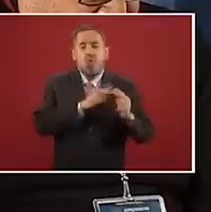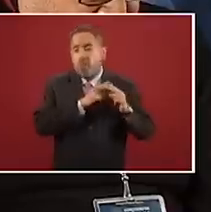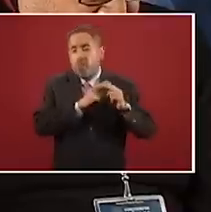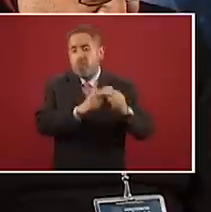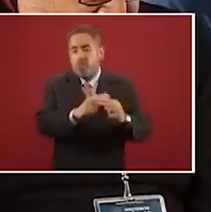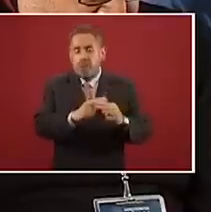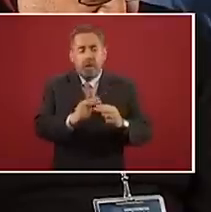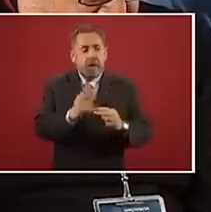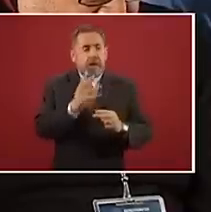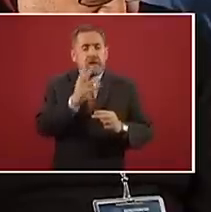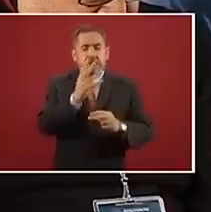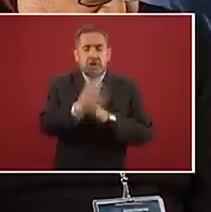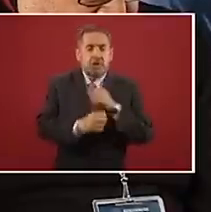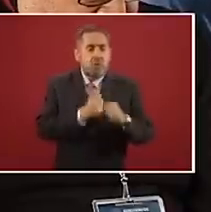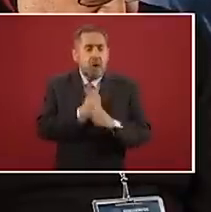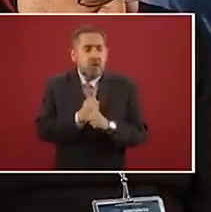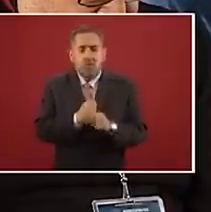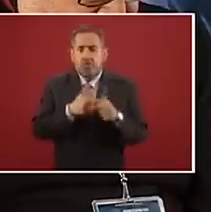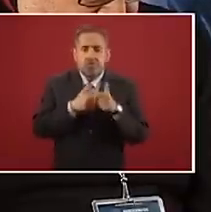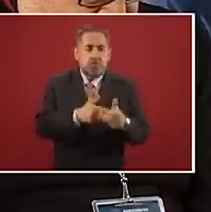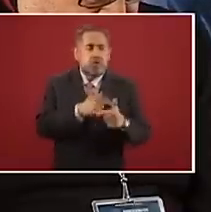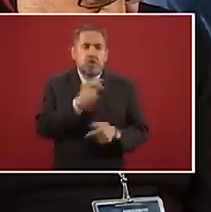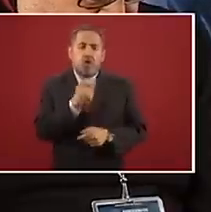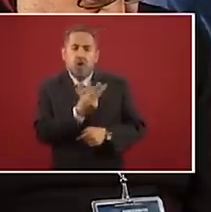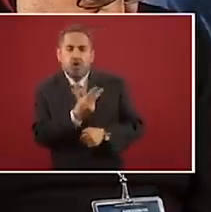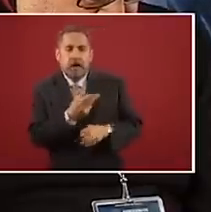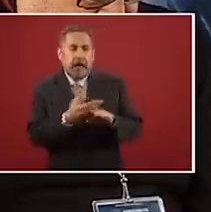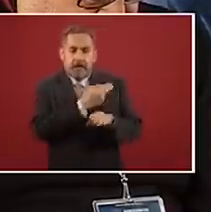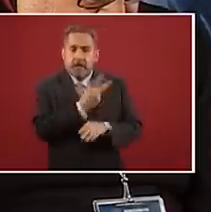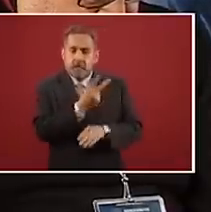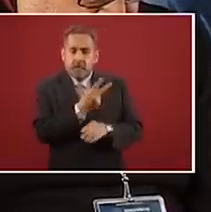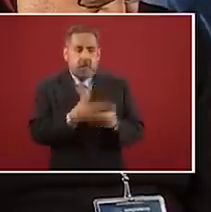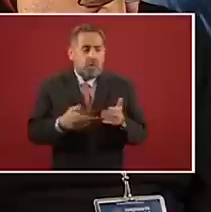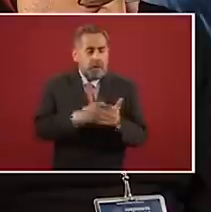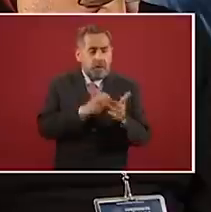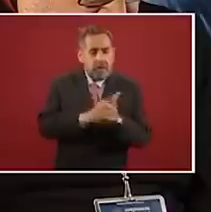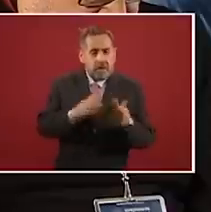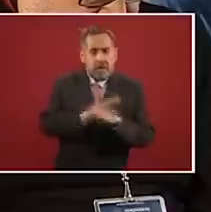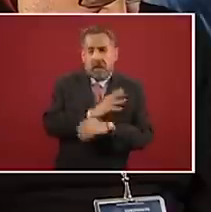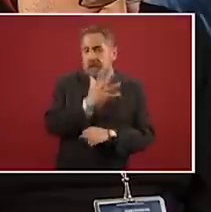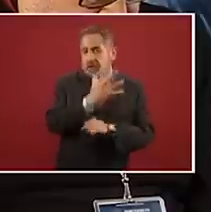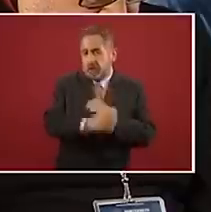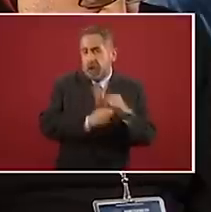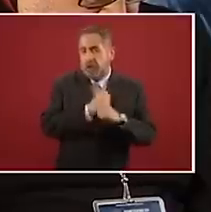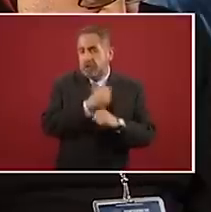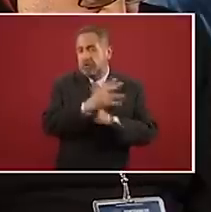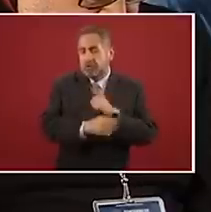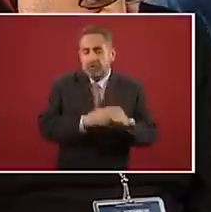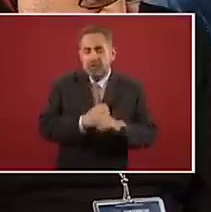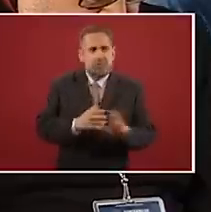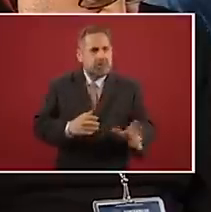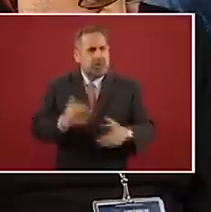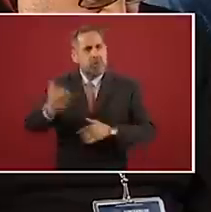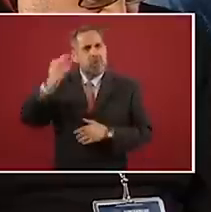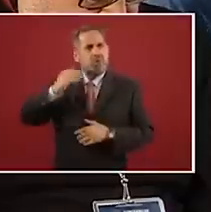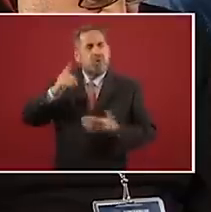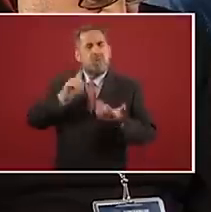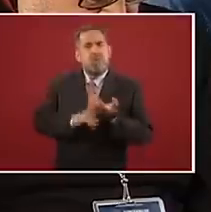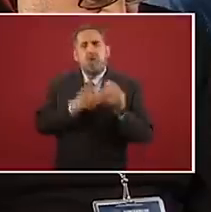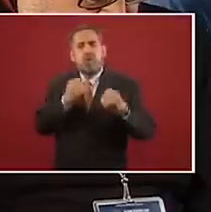por 5 años en lugar de 2, como estaba establecido desde los años 30 del siglo